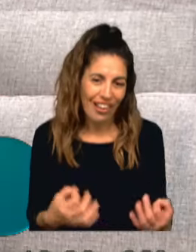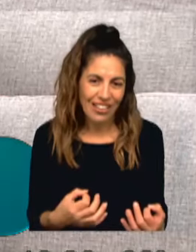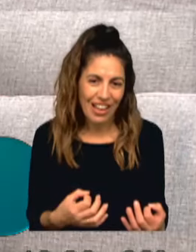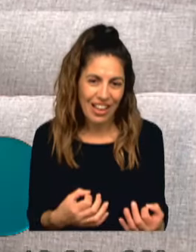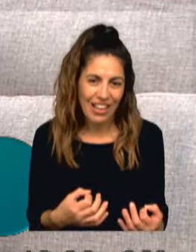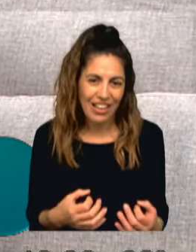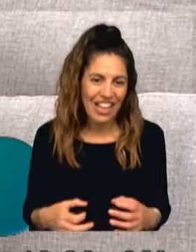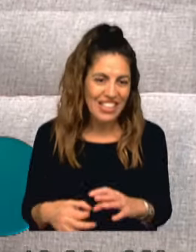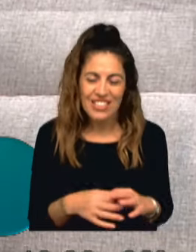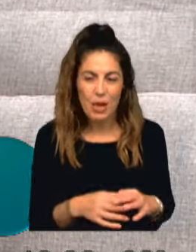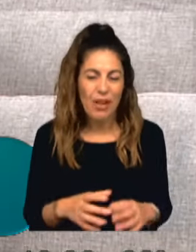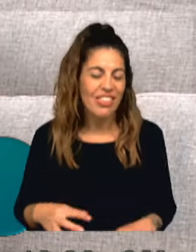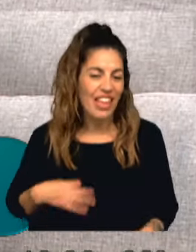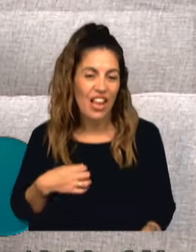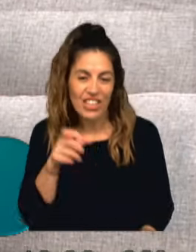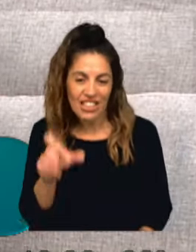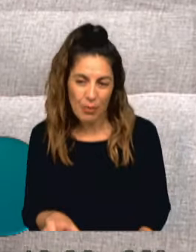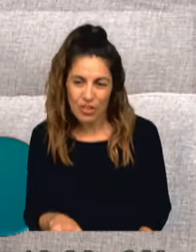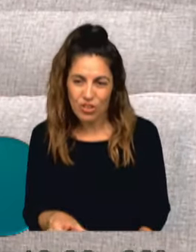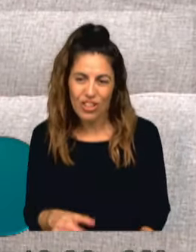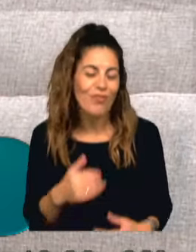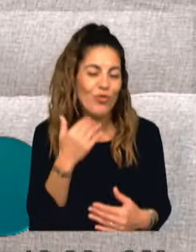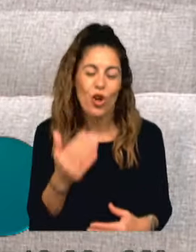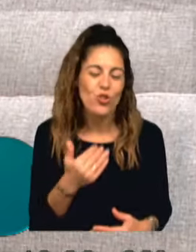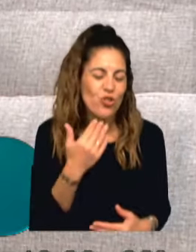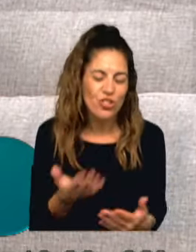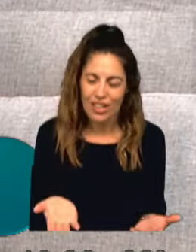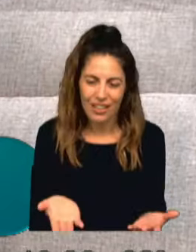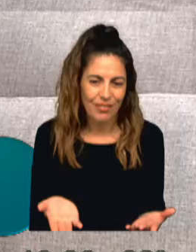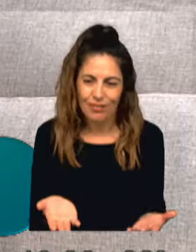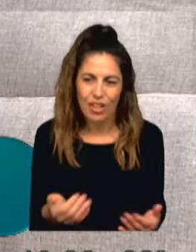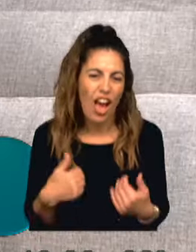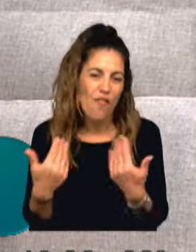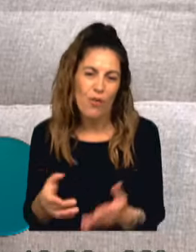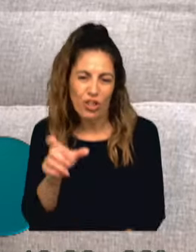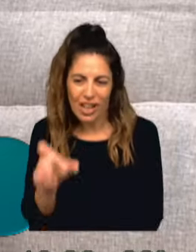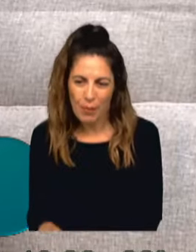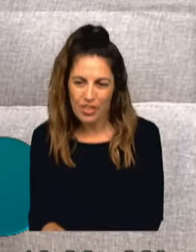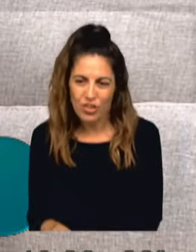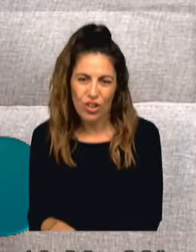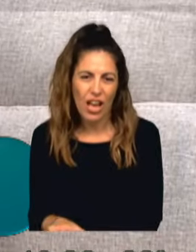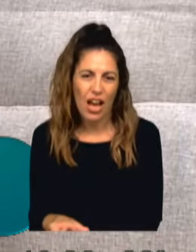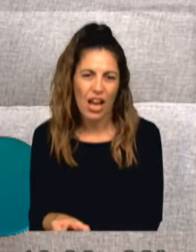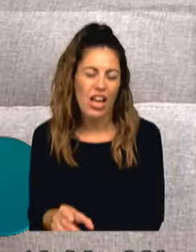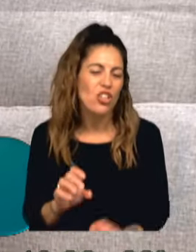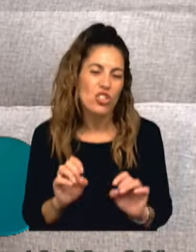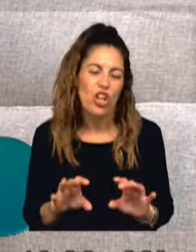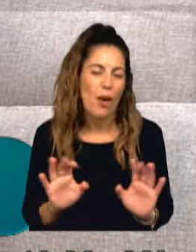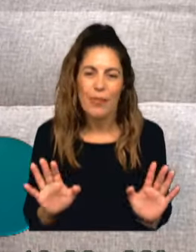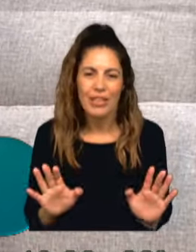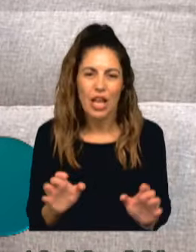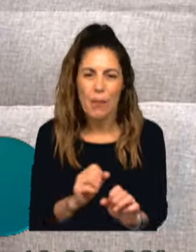depende de los avatares de la vida de esa persona No lo sé Me estoy poniendo a favor de la persona porque en real Pero simplemente